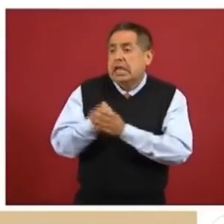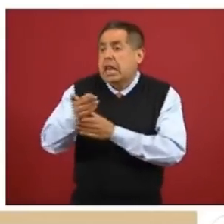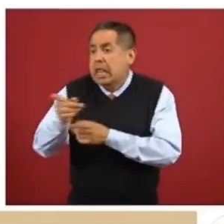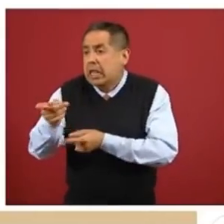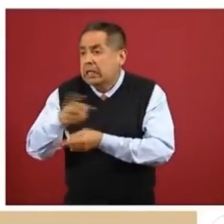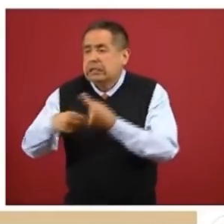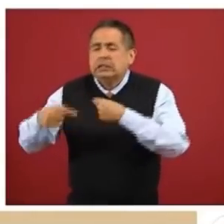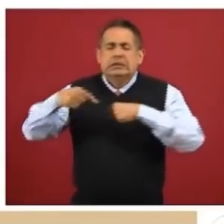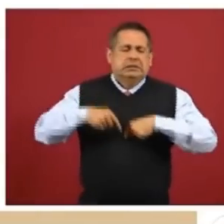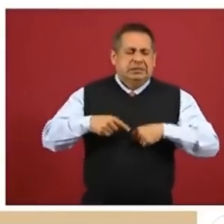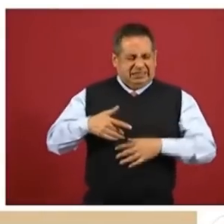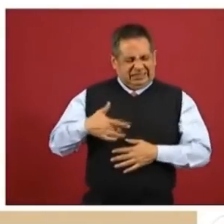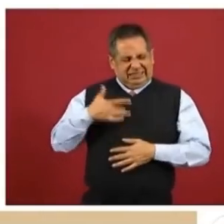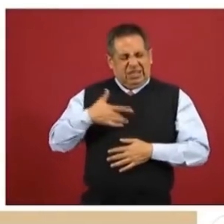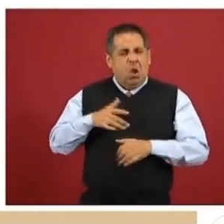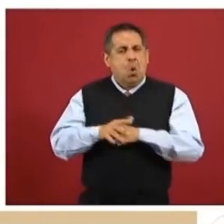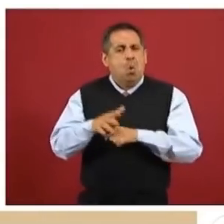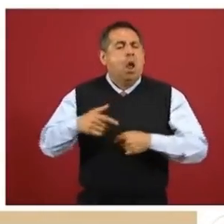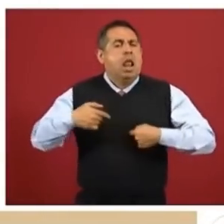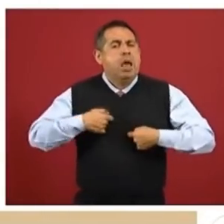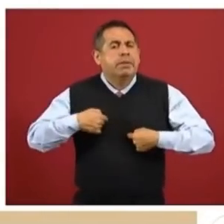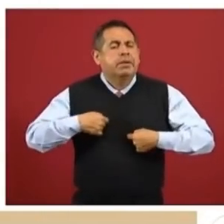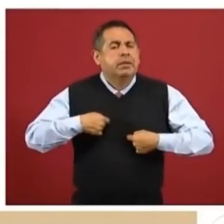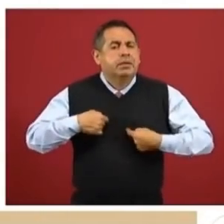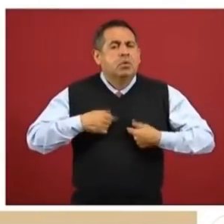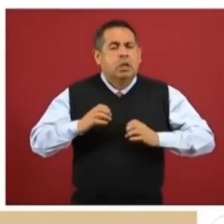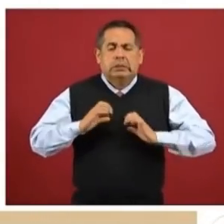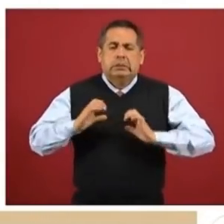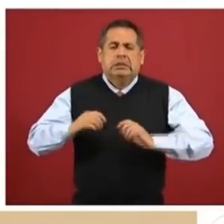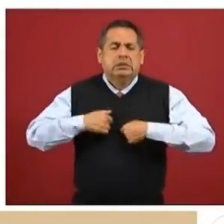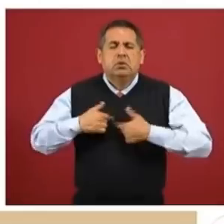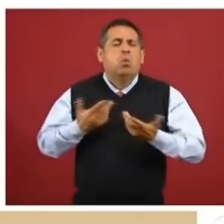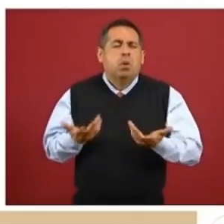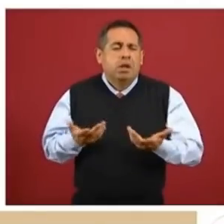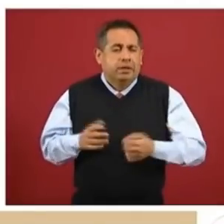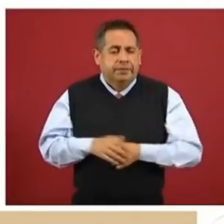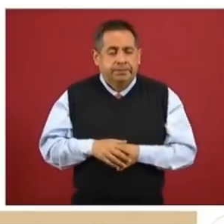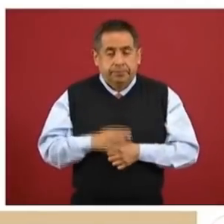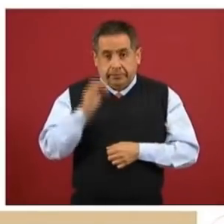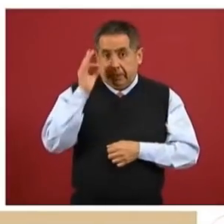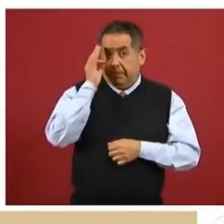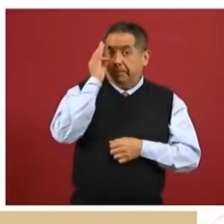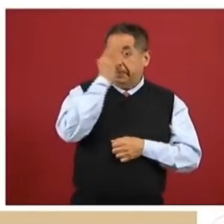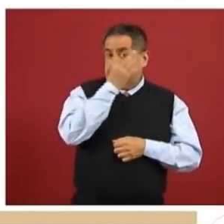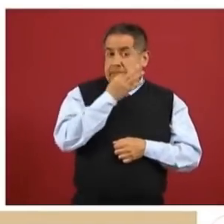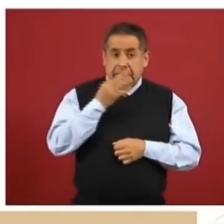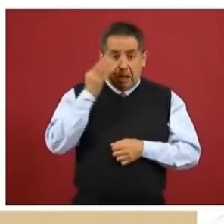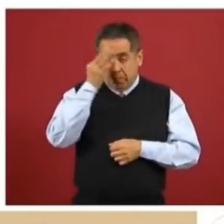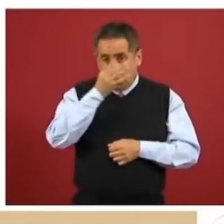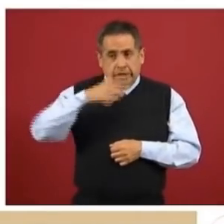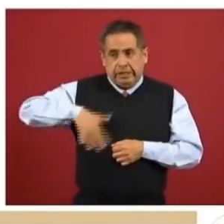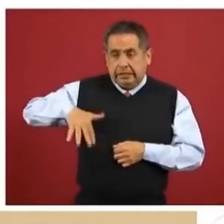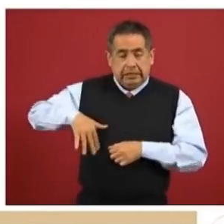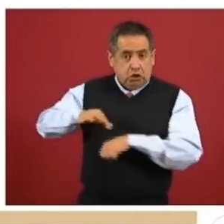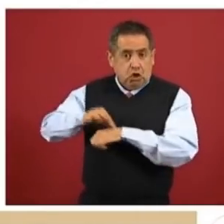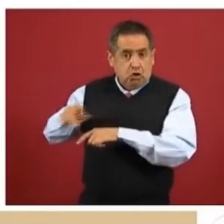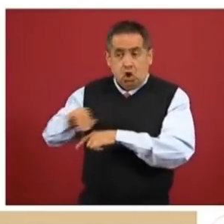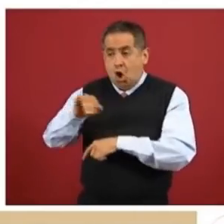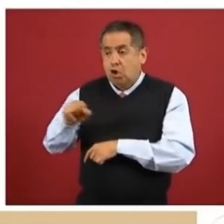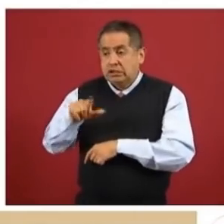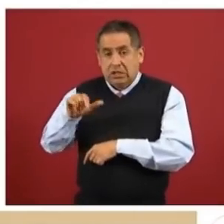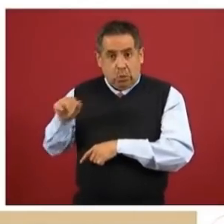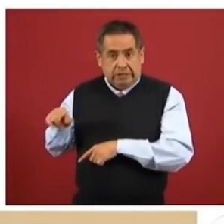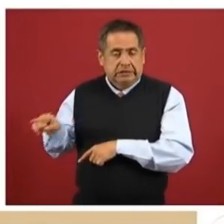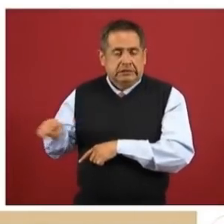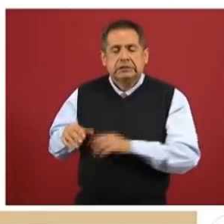regreso, ¿cuáles son los síntomas que a mí me deben de llamar la atención? Bueno, el sarampión, como bien lo dijo el doctor José Luis